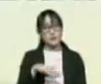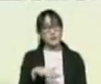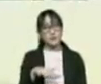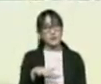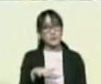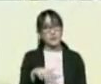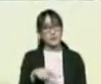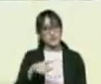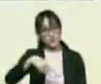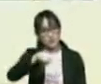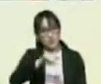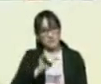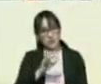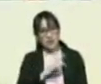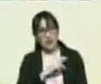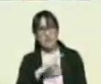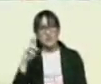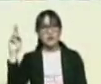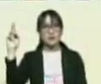rebelde,